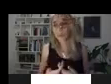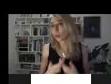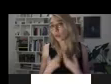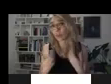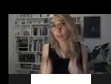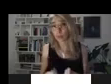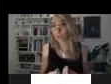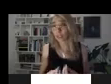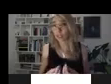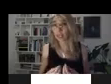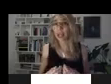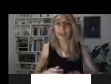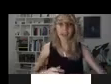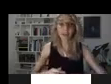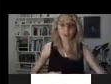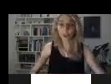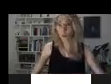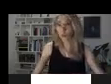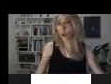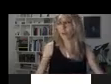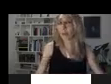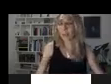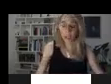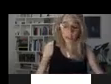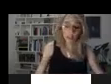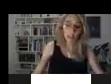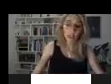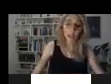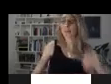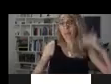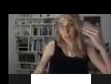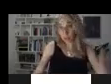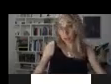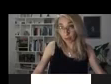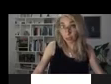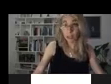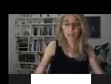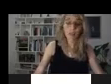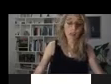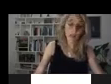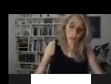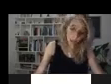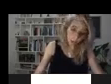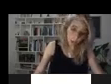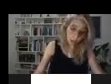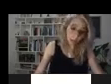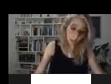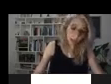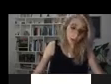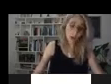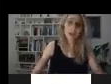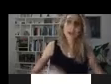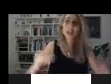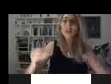ricos, diversos que podamos hacer, que esto nos permita participar de ferias, insertarnos en